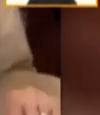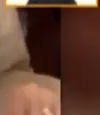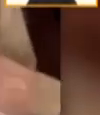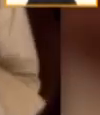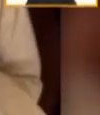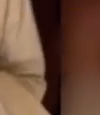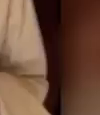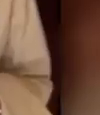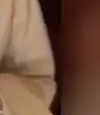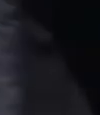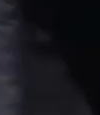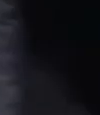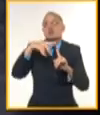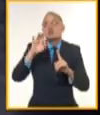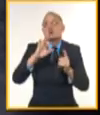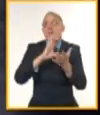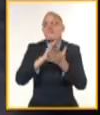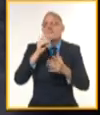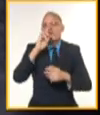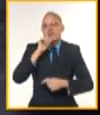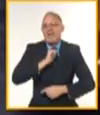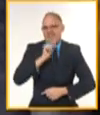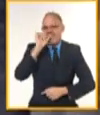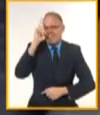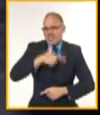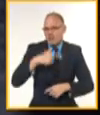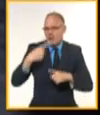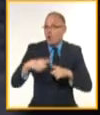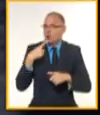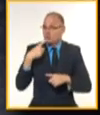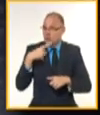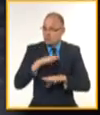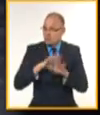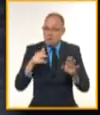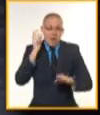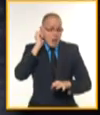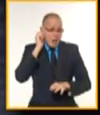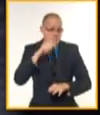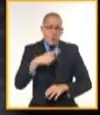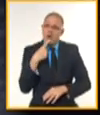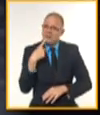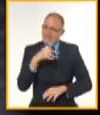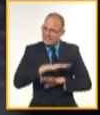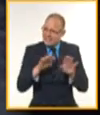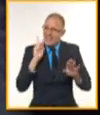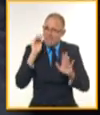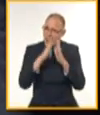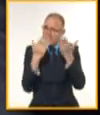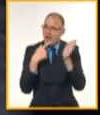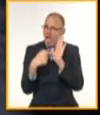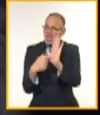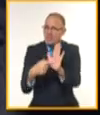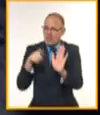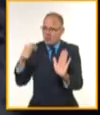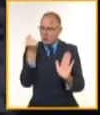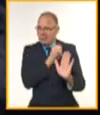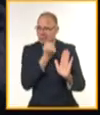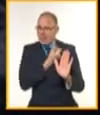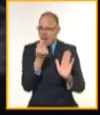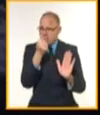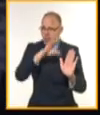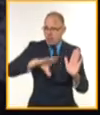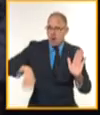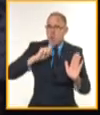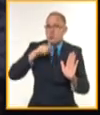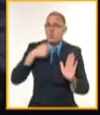ironizó Fernández en su cuenta de X, en la que hizo referencia a los artículos de Forbes y del New York Times que señalaron un presunto fraude de $250 millones